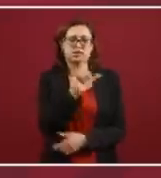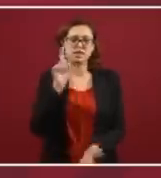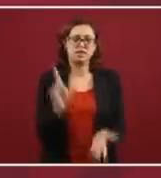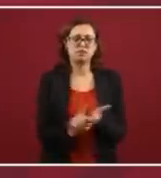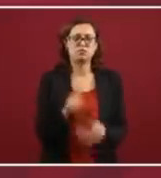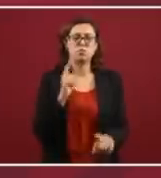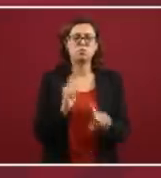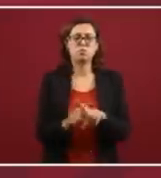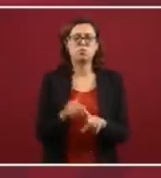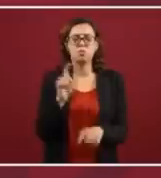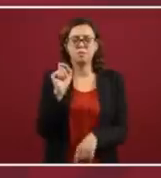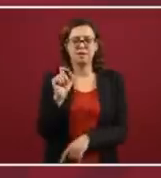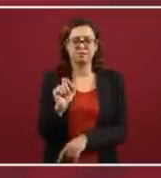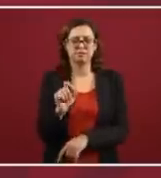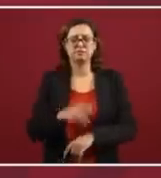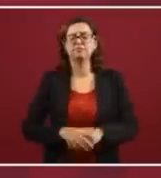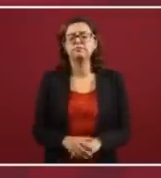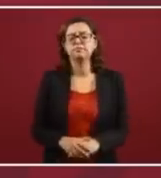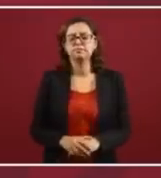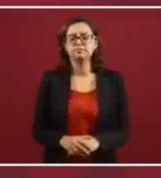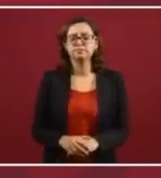por cada 20 litros.